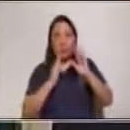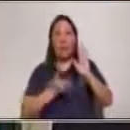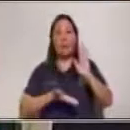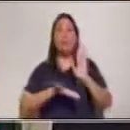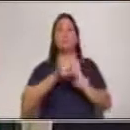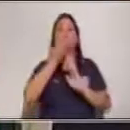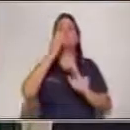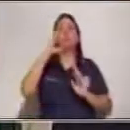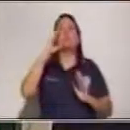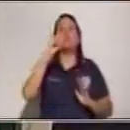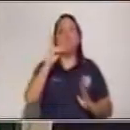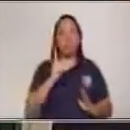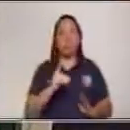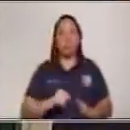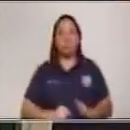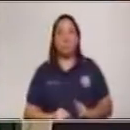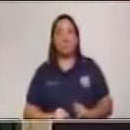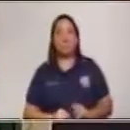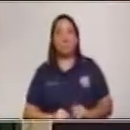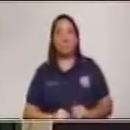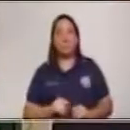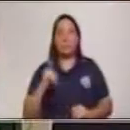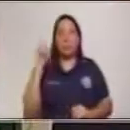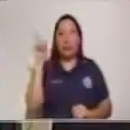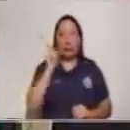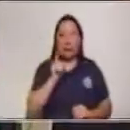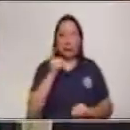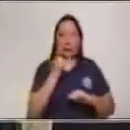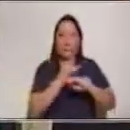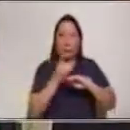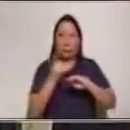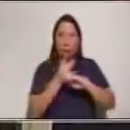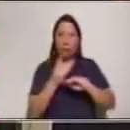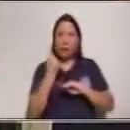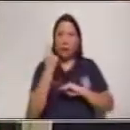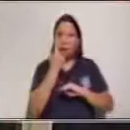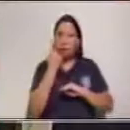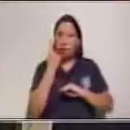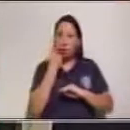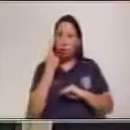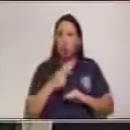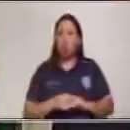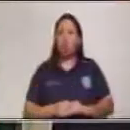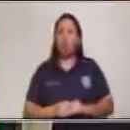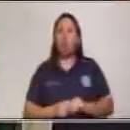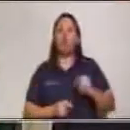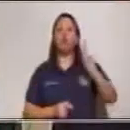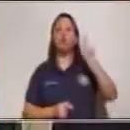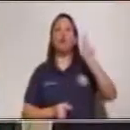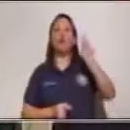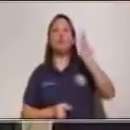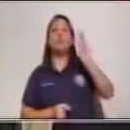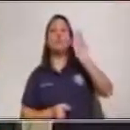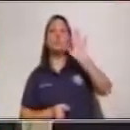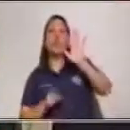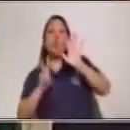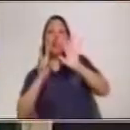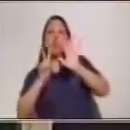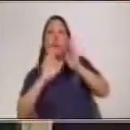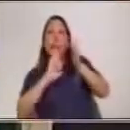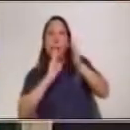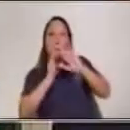máximo común divisor, debemos usar únicamente los factores primos que sean